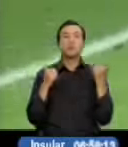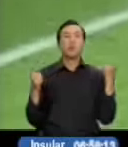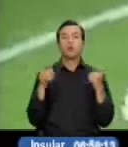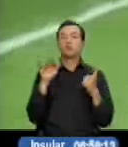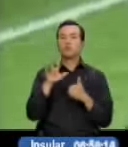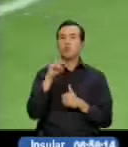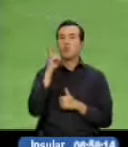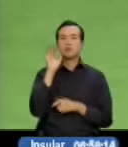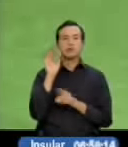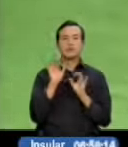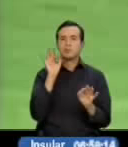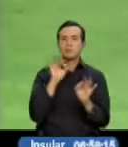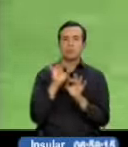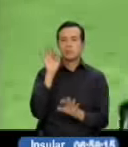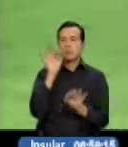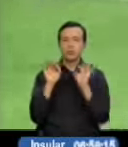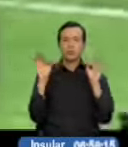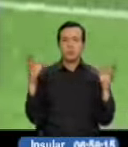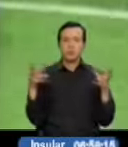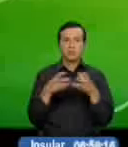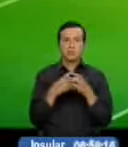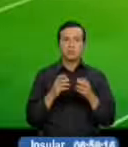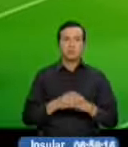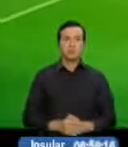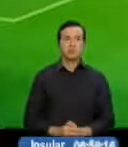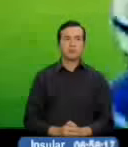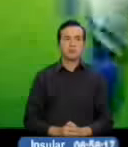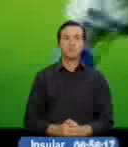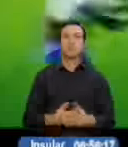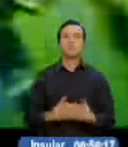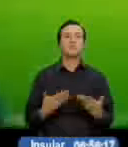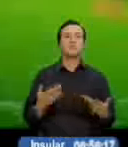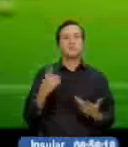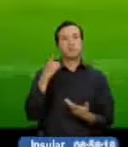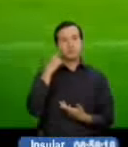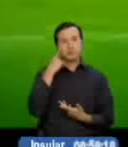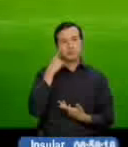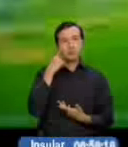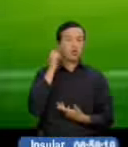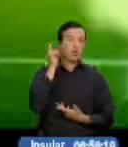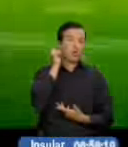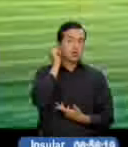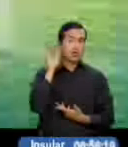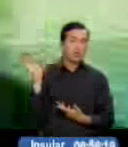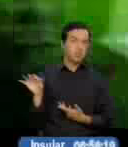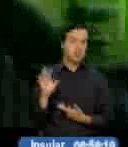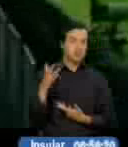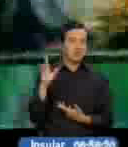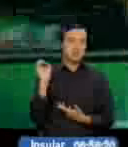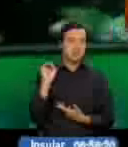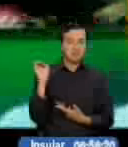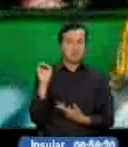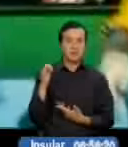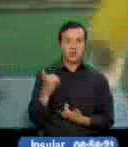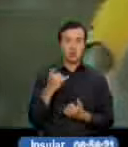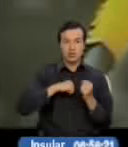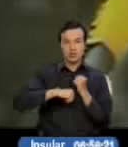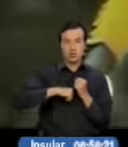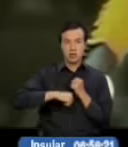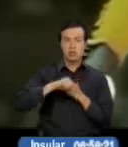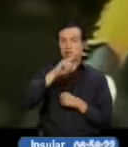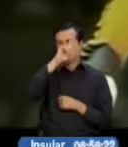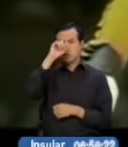su once ideal de todos los tiempos. Y en él no incluyó al otro Ronaldo, actual delantero del